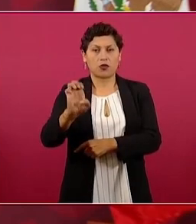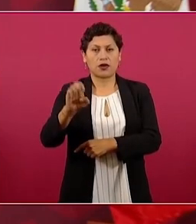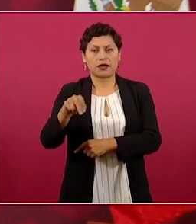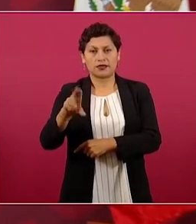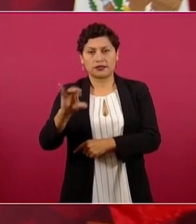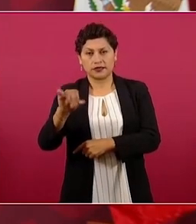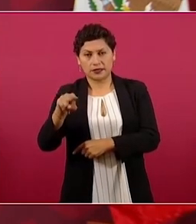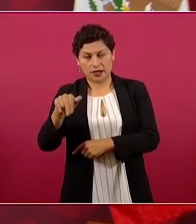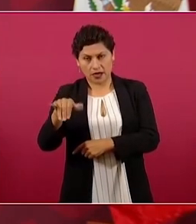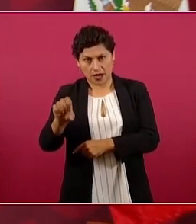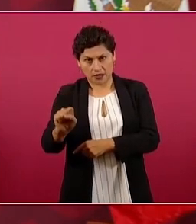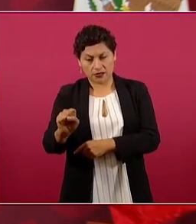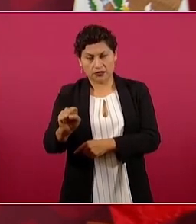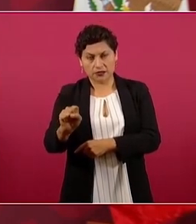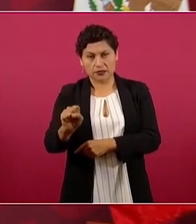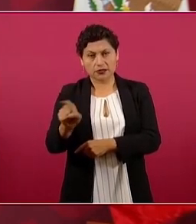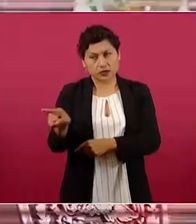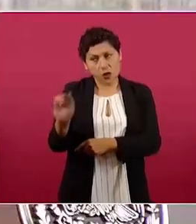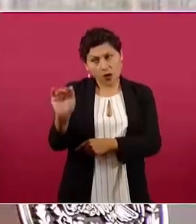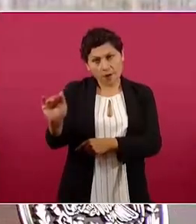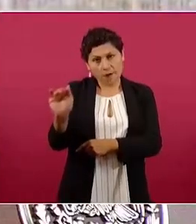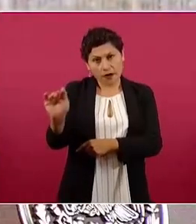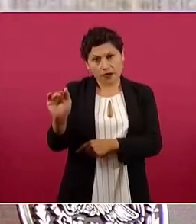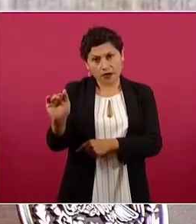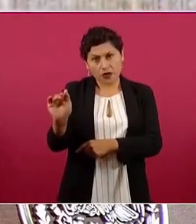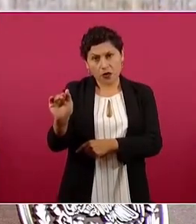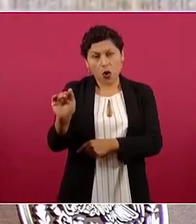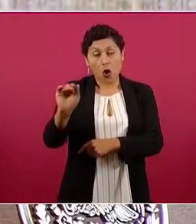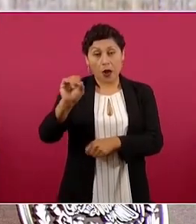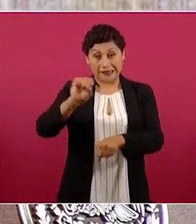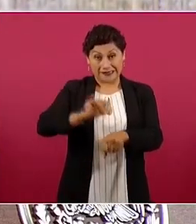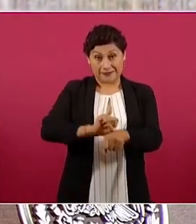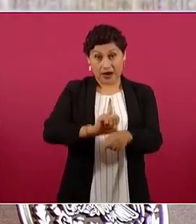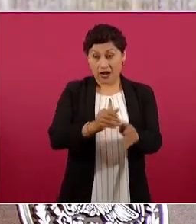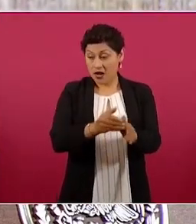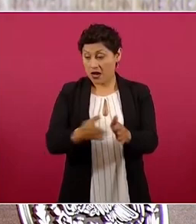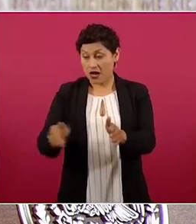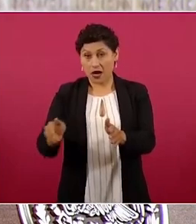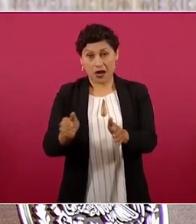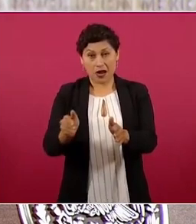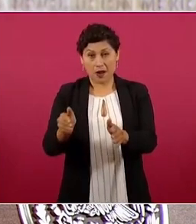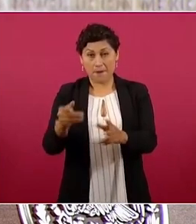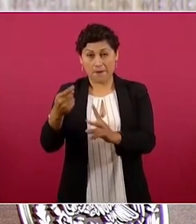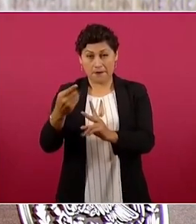que a mediados de semana esté aquí,